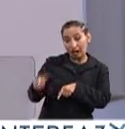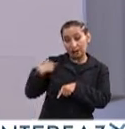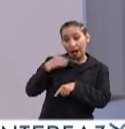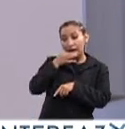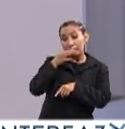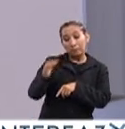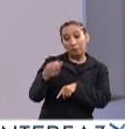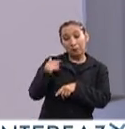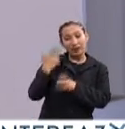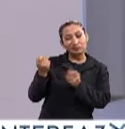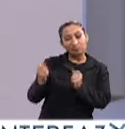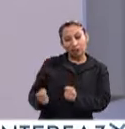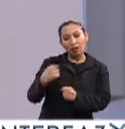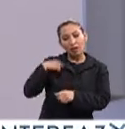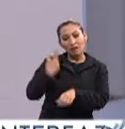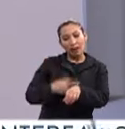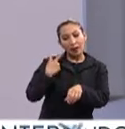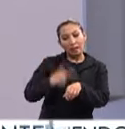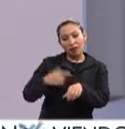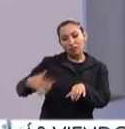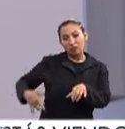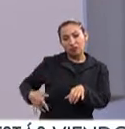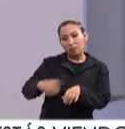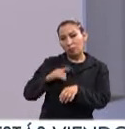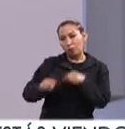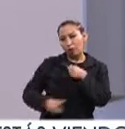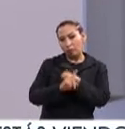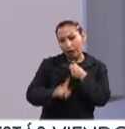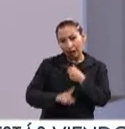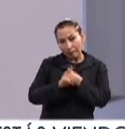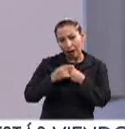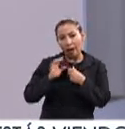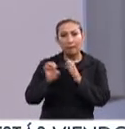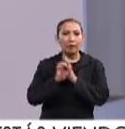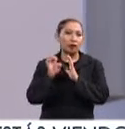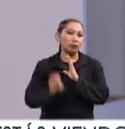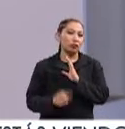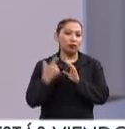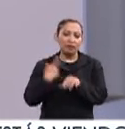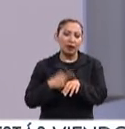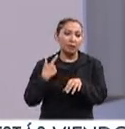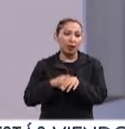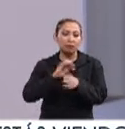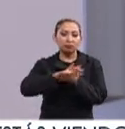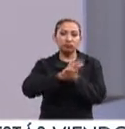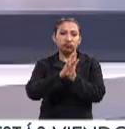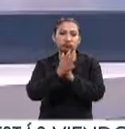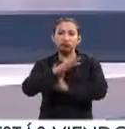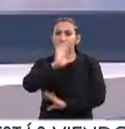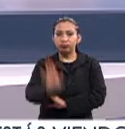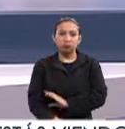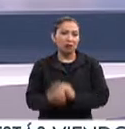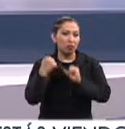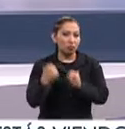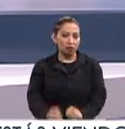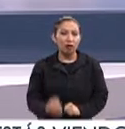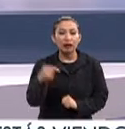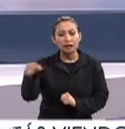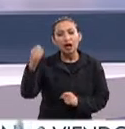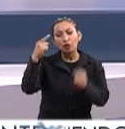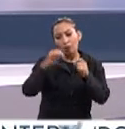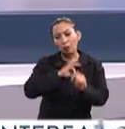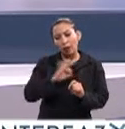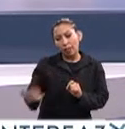son diagnosticados con una enfermedad renal crónica, sí, que en este caso sabemos que es una enfermedad terminal, sí, y que, bueno, tienen